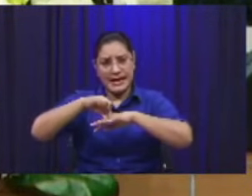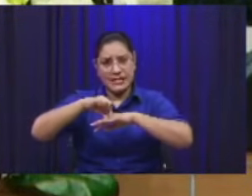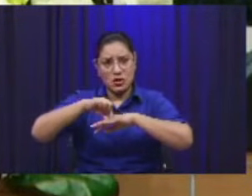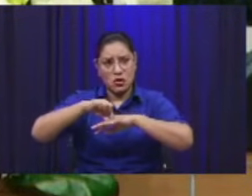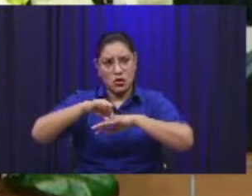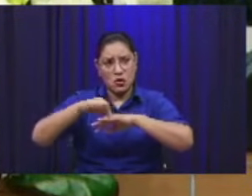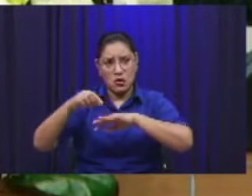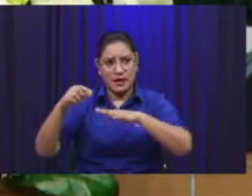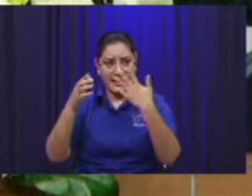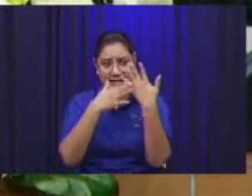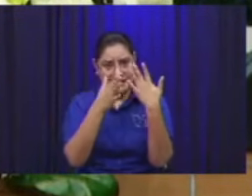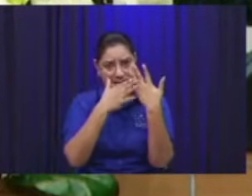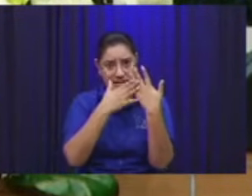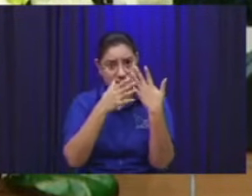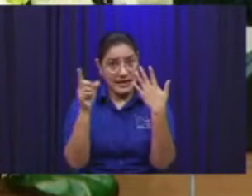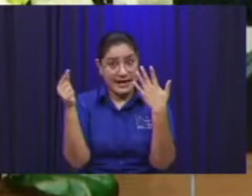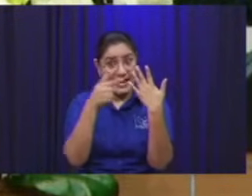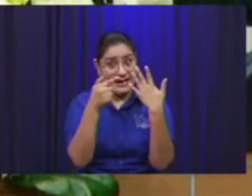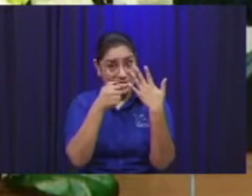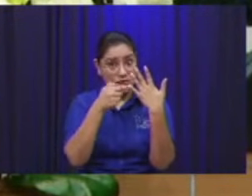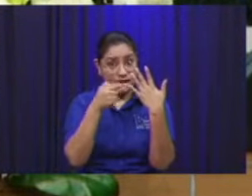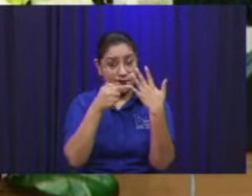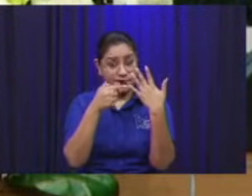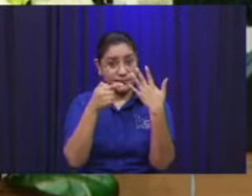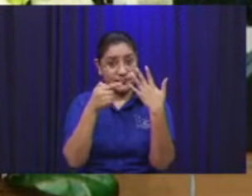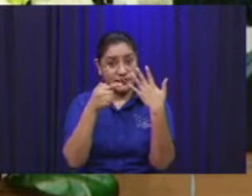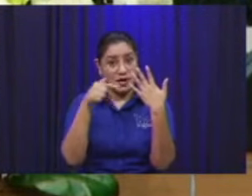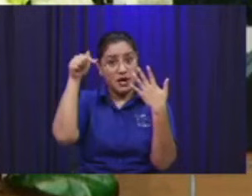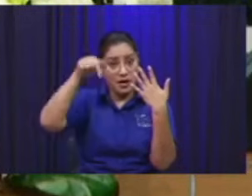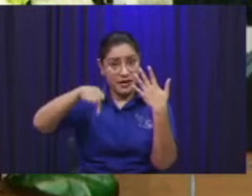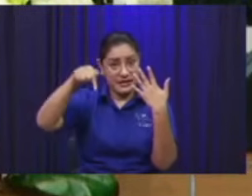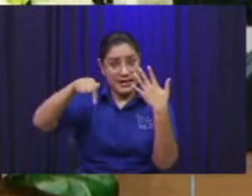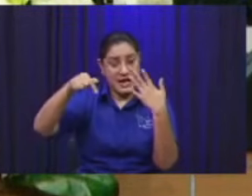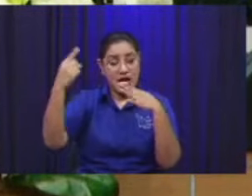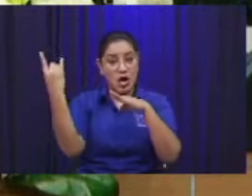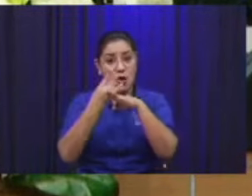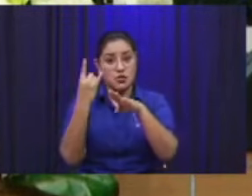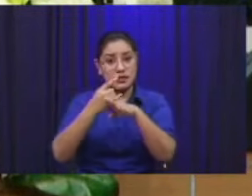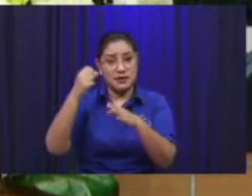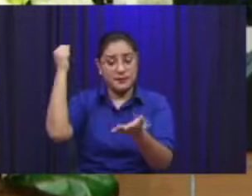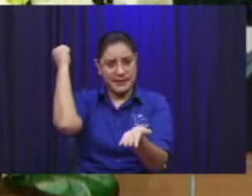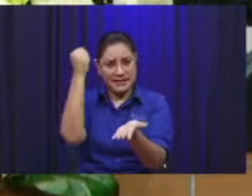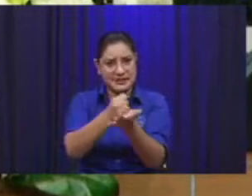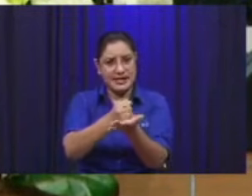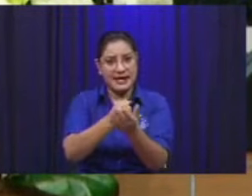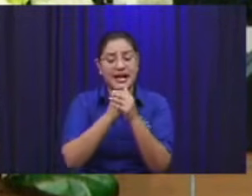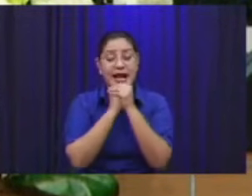así el anillo que te di usarlo para sellar la oración